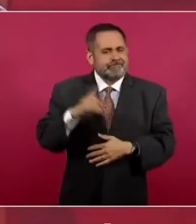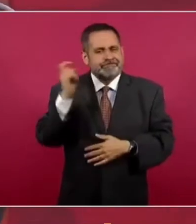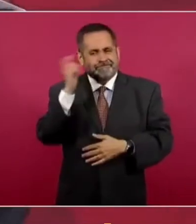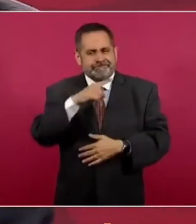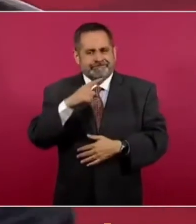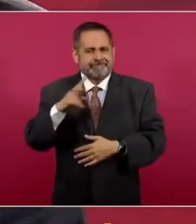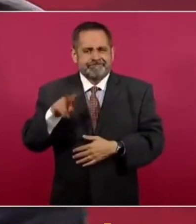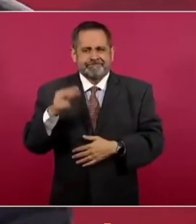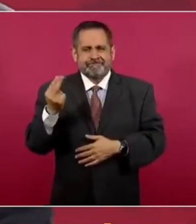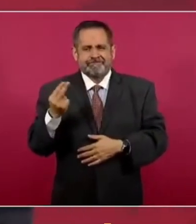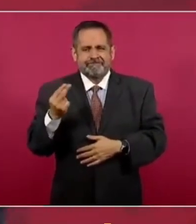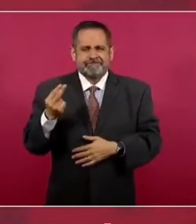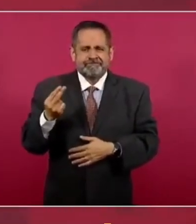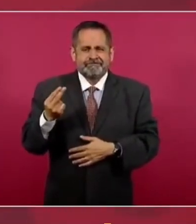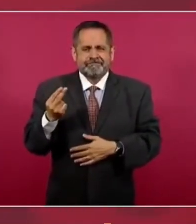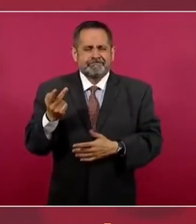se requiere